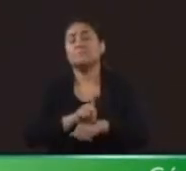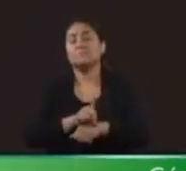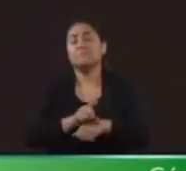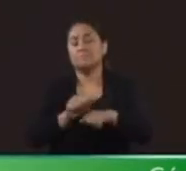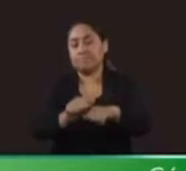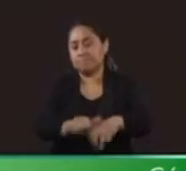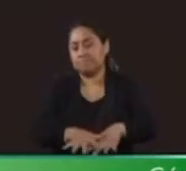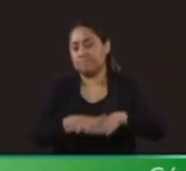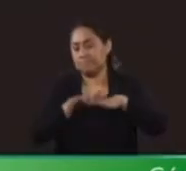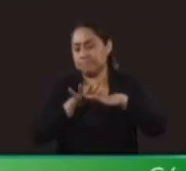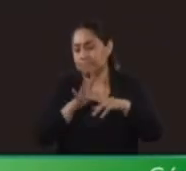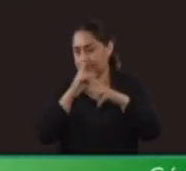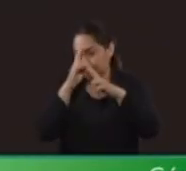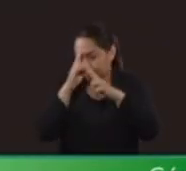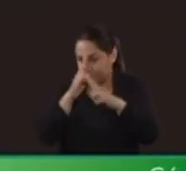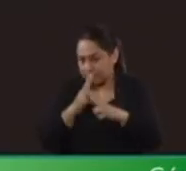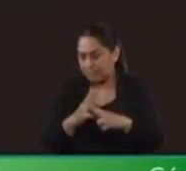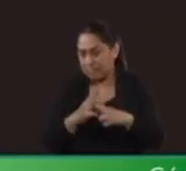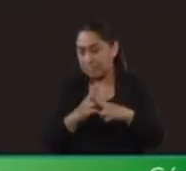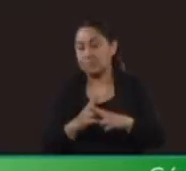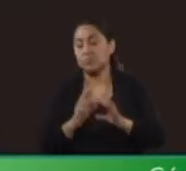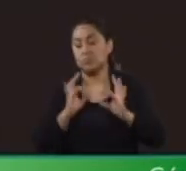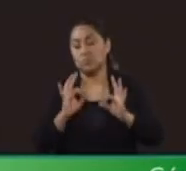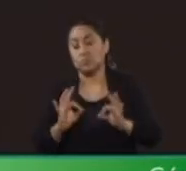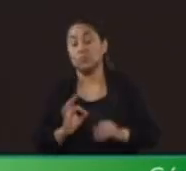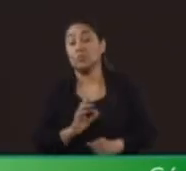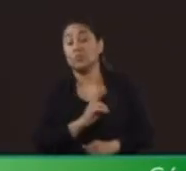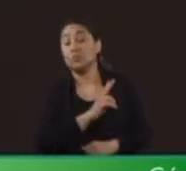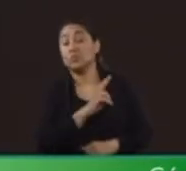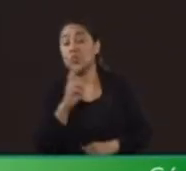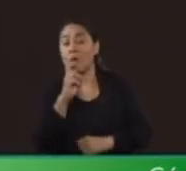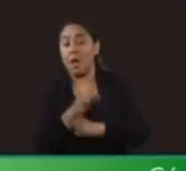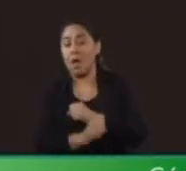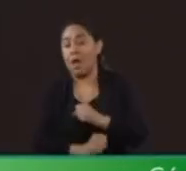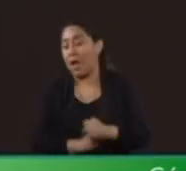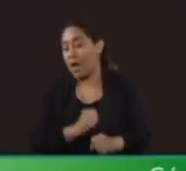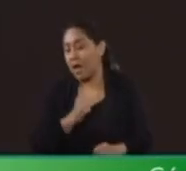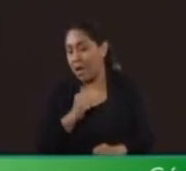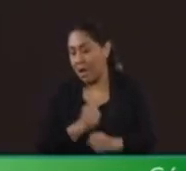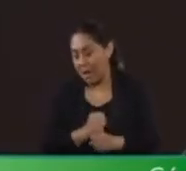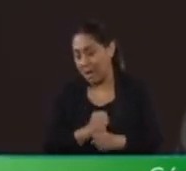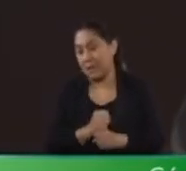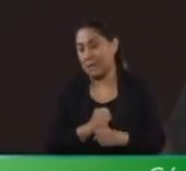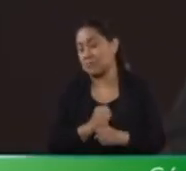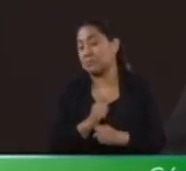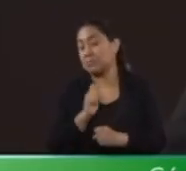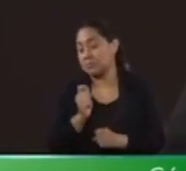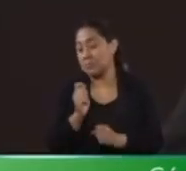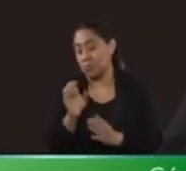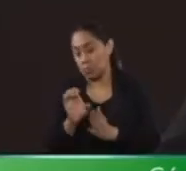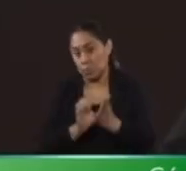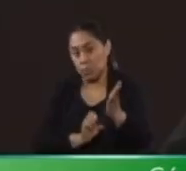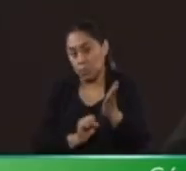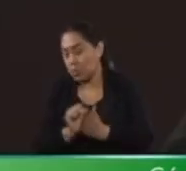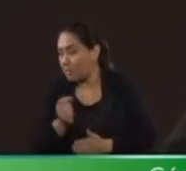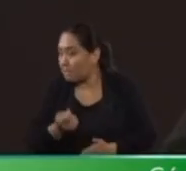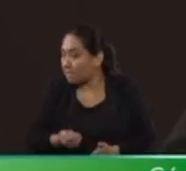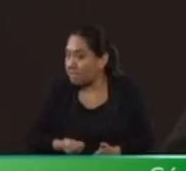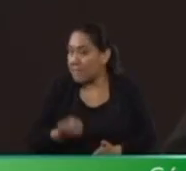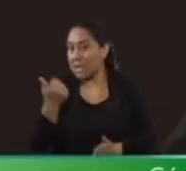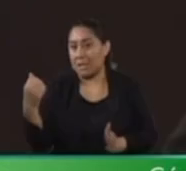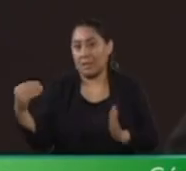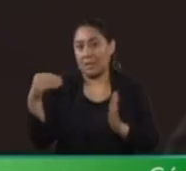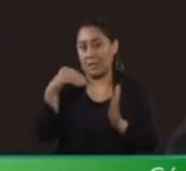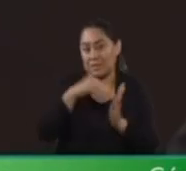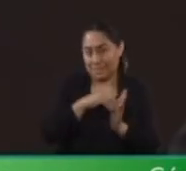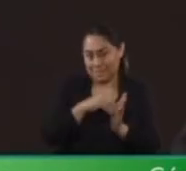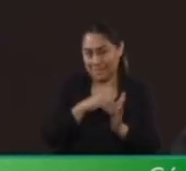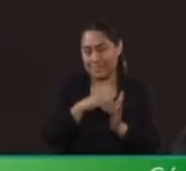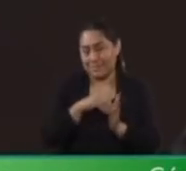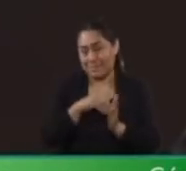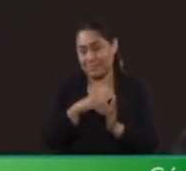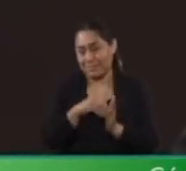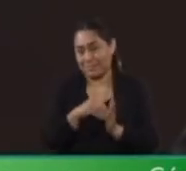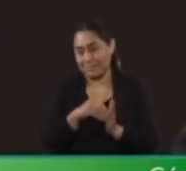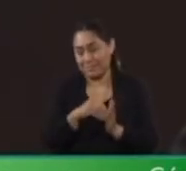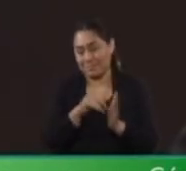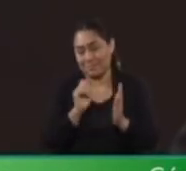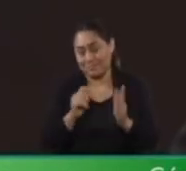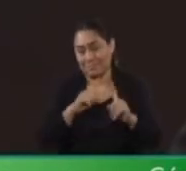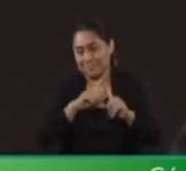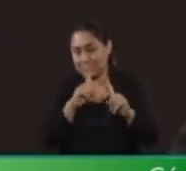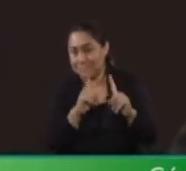por los 200 años de la primera Constitución Política que nos dimos como